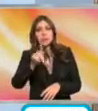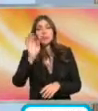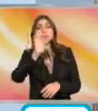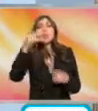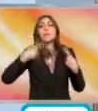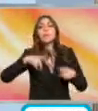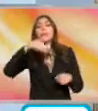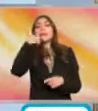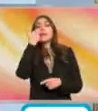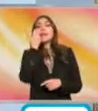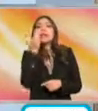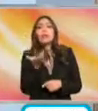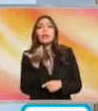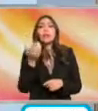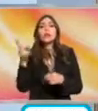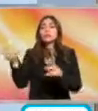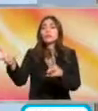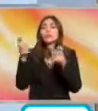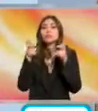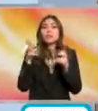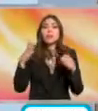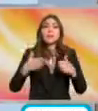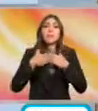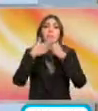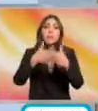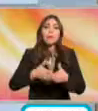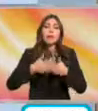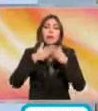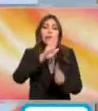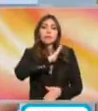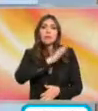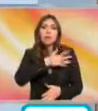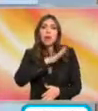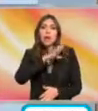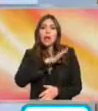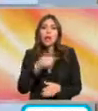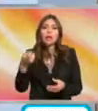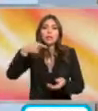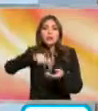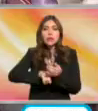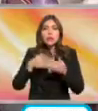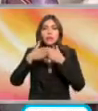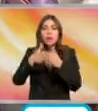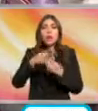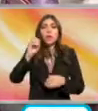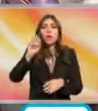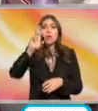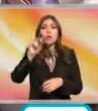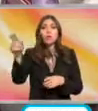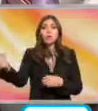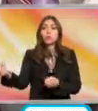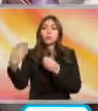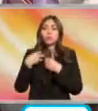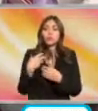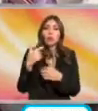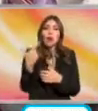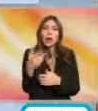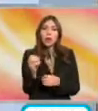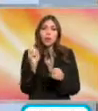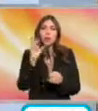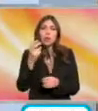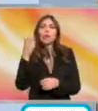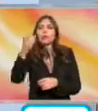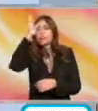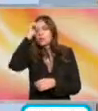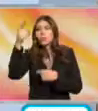quiere asaltar los barcos españoles que vienen con oro para acá y me va a dar parte de ese oro, pues yo adelante. Y eso es de